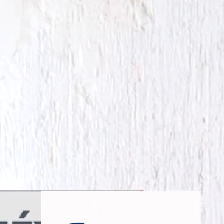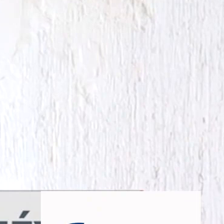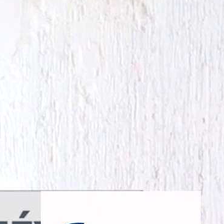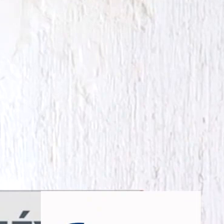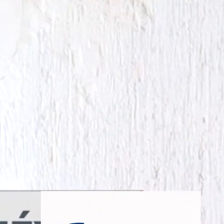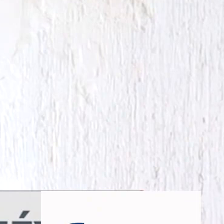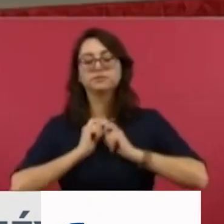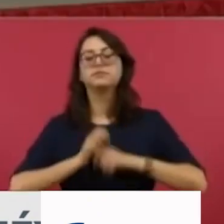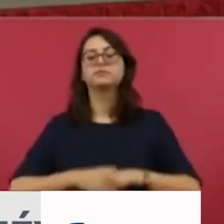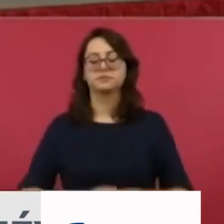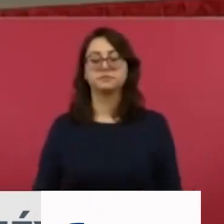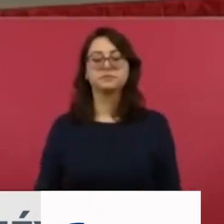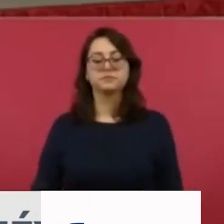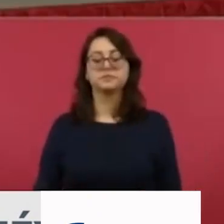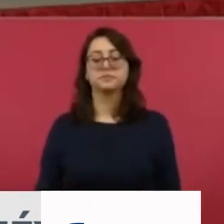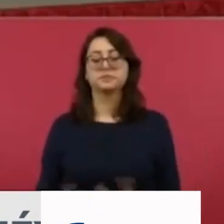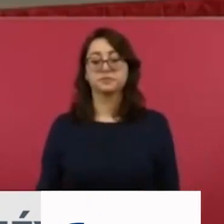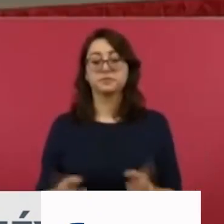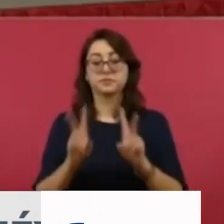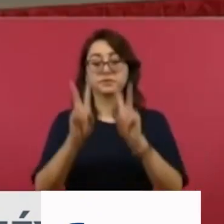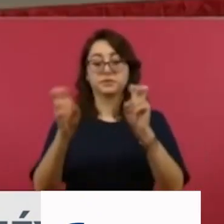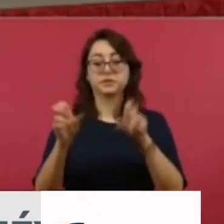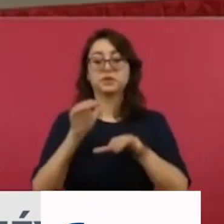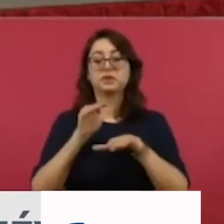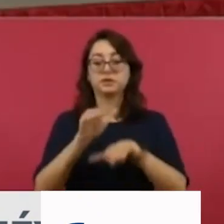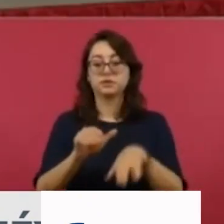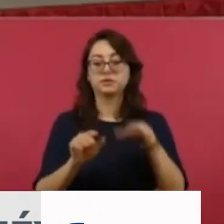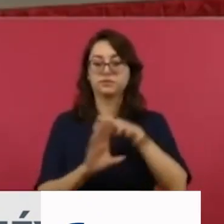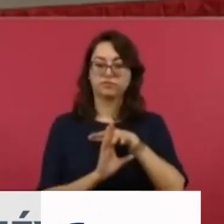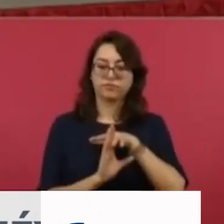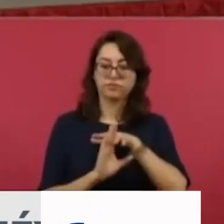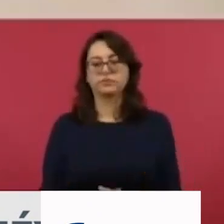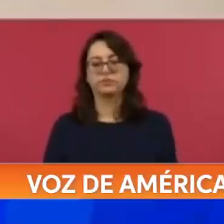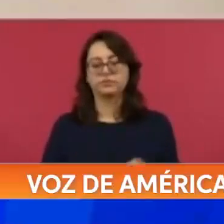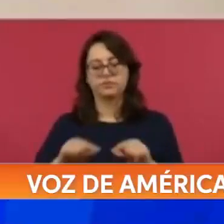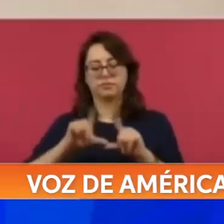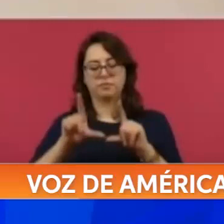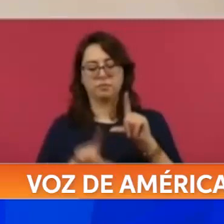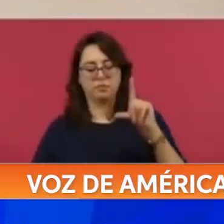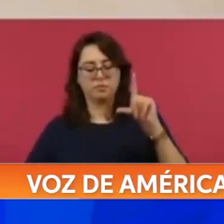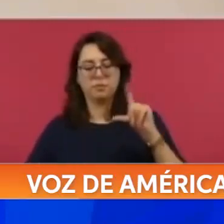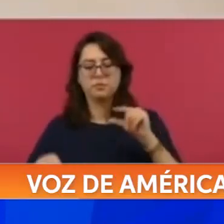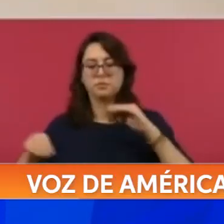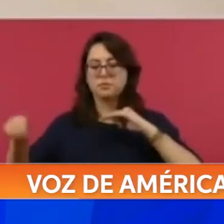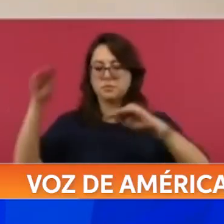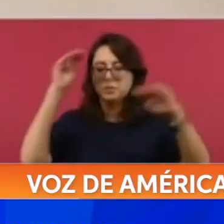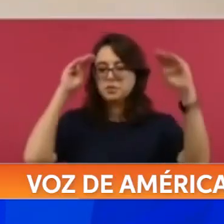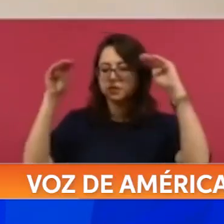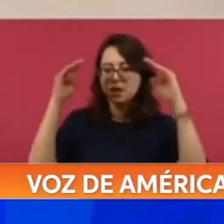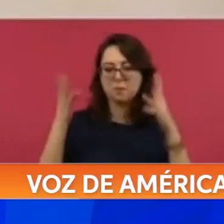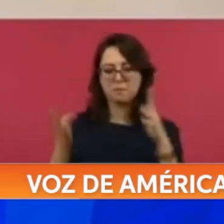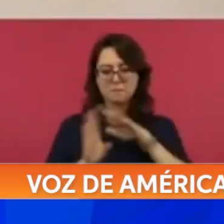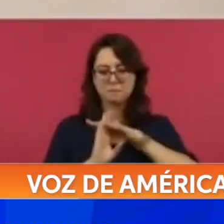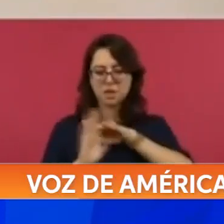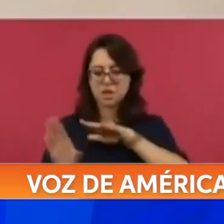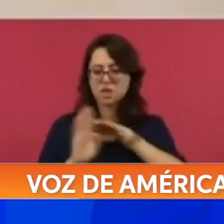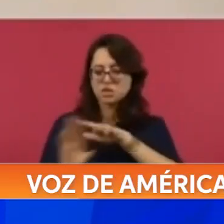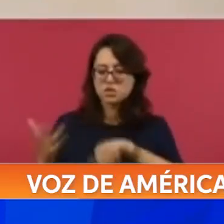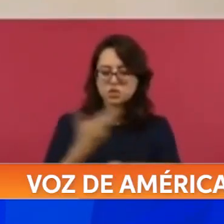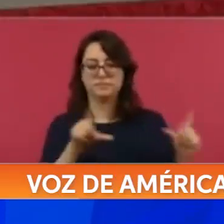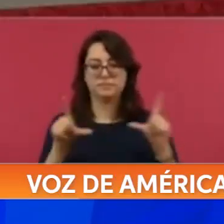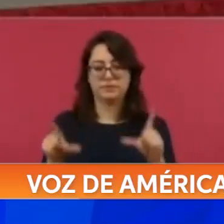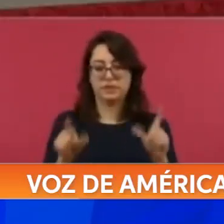con orden y responsabilidad. Ambos gobiernos buscan que el paso internacional favorezca una migración más ordenada y